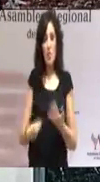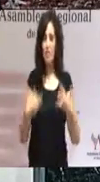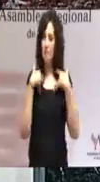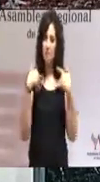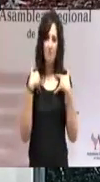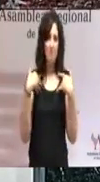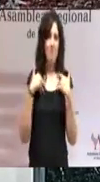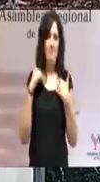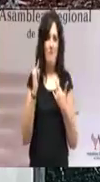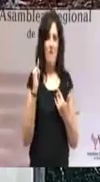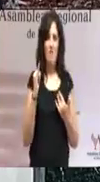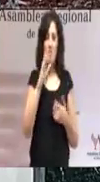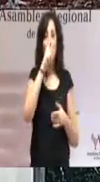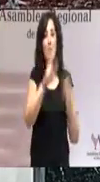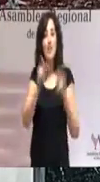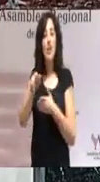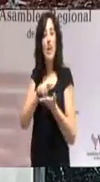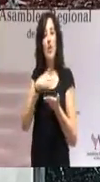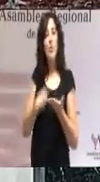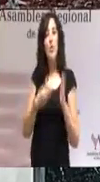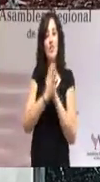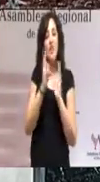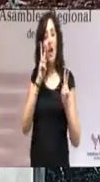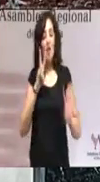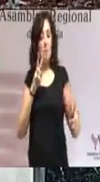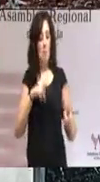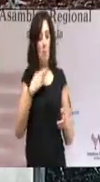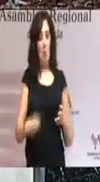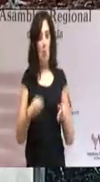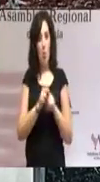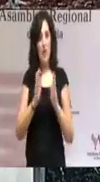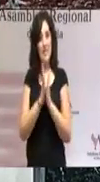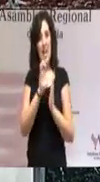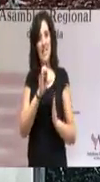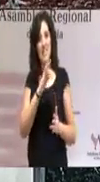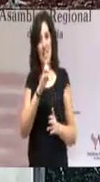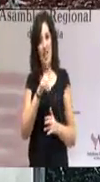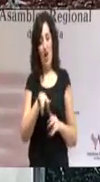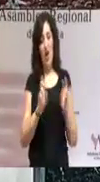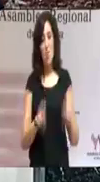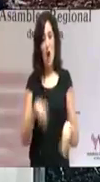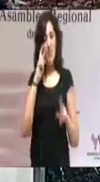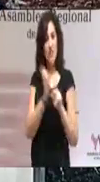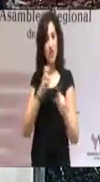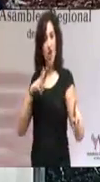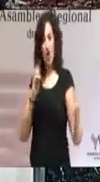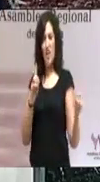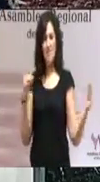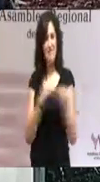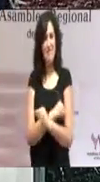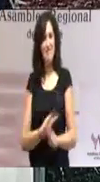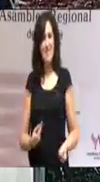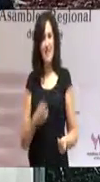y porque la gente de esta región no ve la región como usted la ve desde San Esteban. Por eso decíamos ayer, ha hecho una